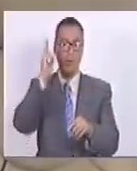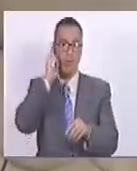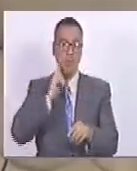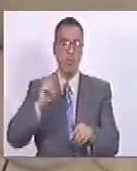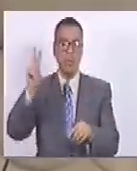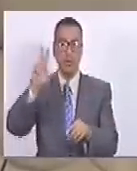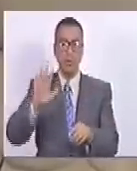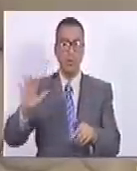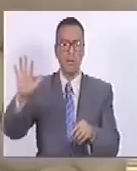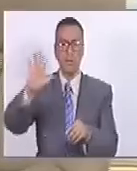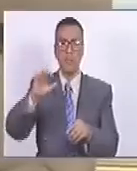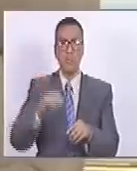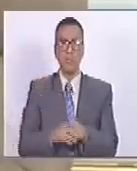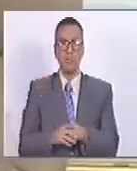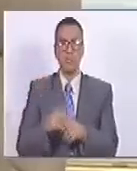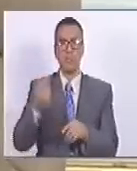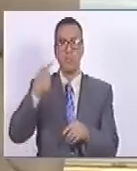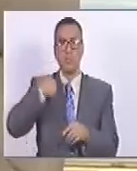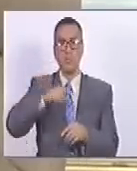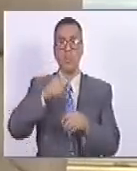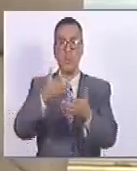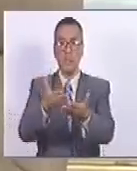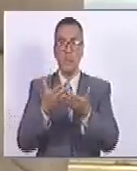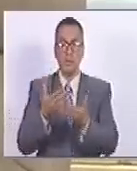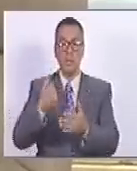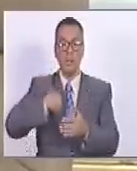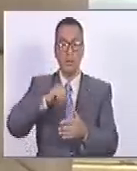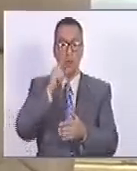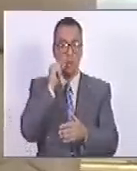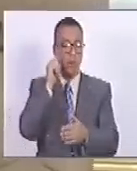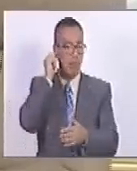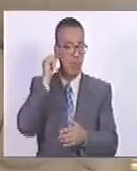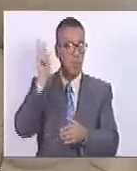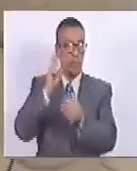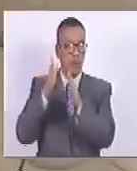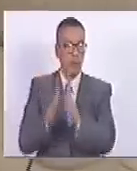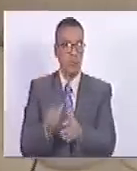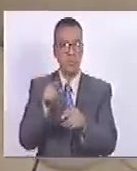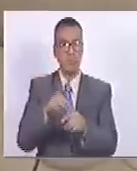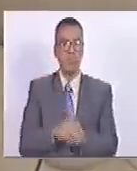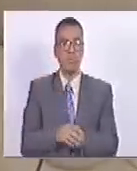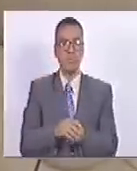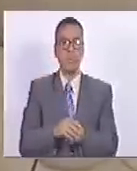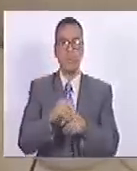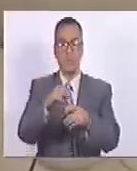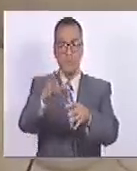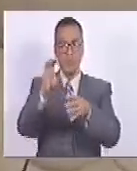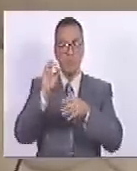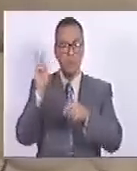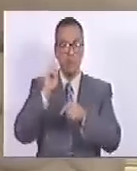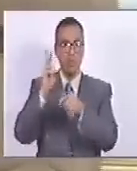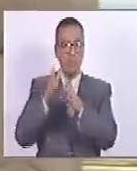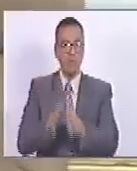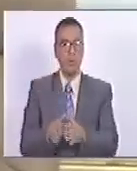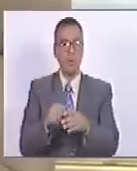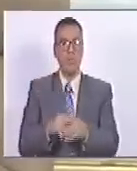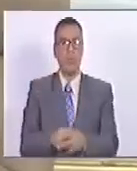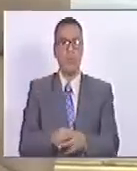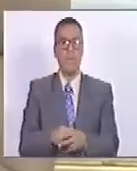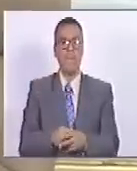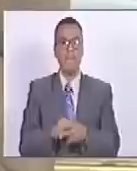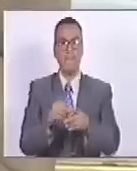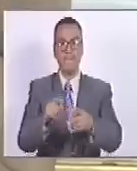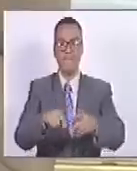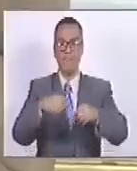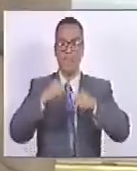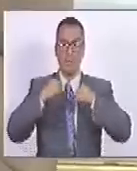Bolivariana de Venezuela, debe recibir de las venezolanas y de los venezolanos, es decir, de los patriotas y las patriotas venezolanas, la